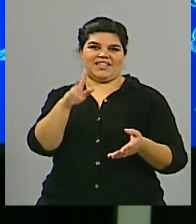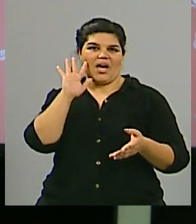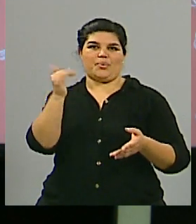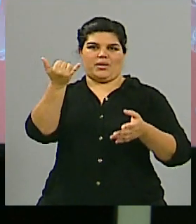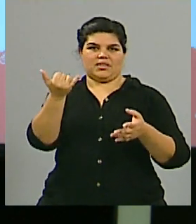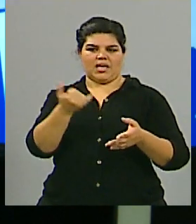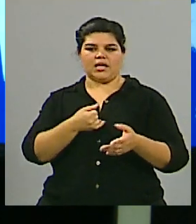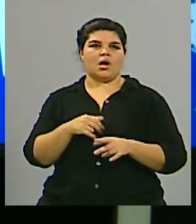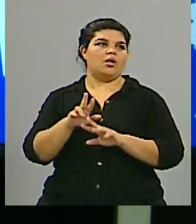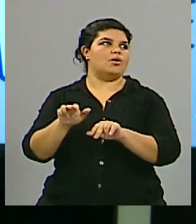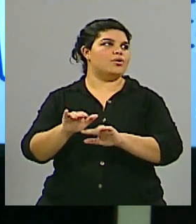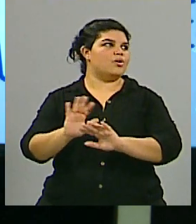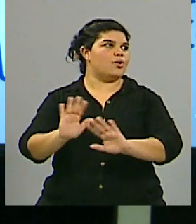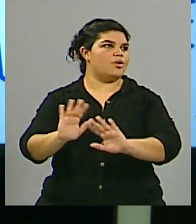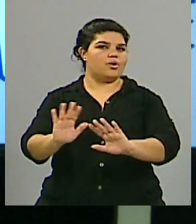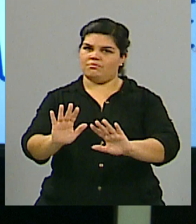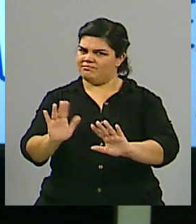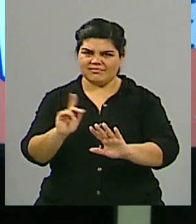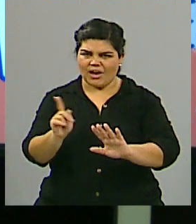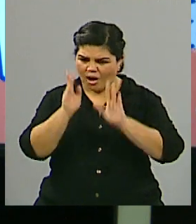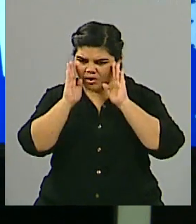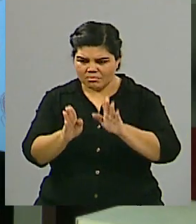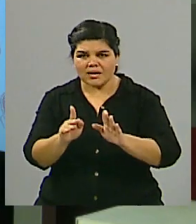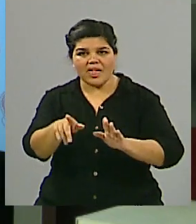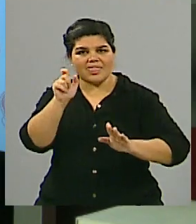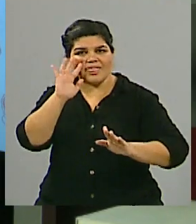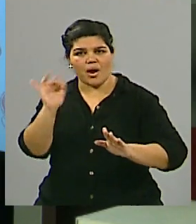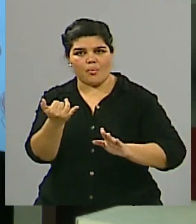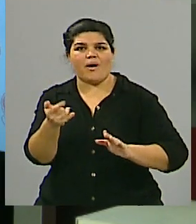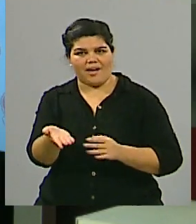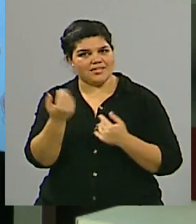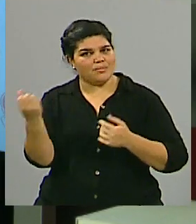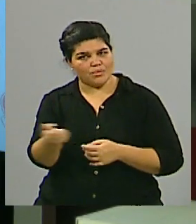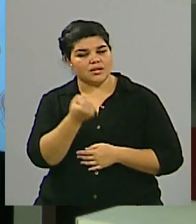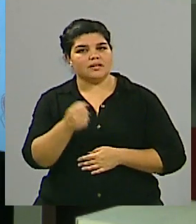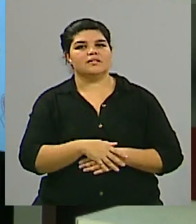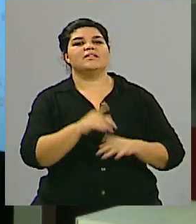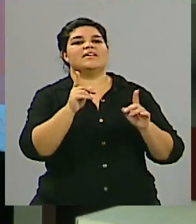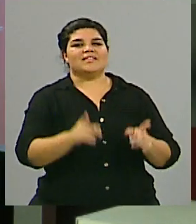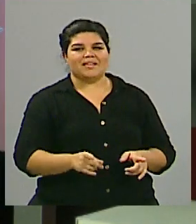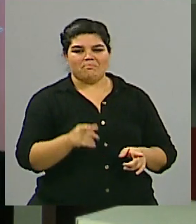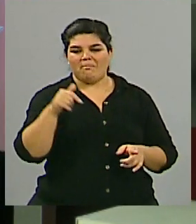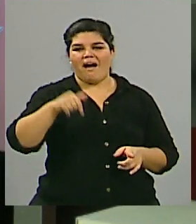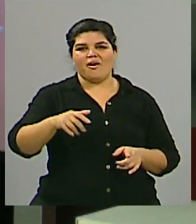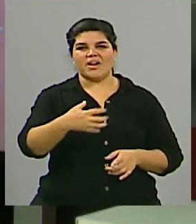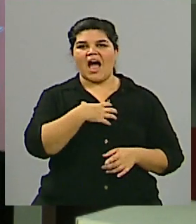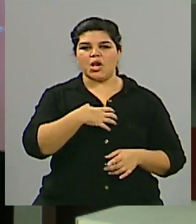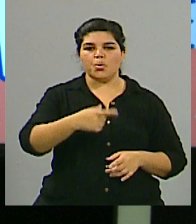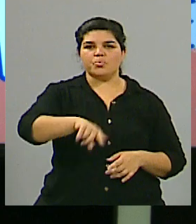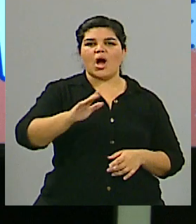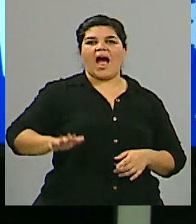negarlo y trabajar sobre eso. También es fundamental que los chicos hoy se animan más que antes, eso también es importantísimo. Es bueno. Pero los